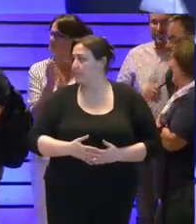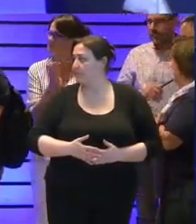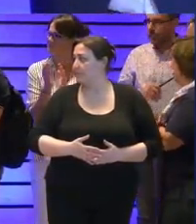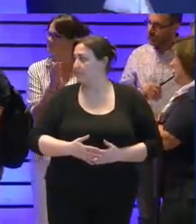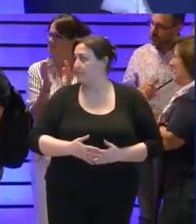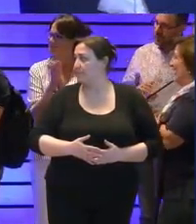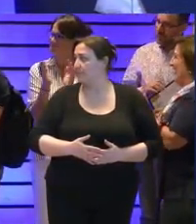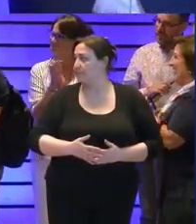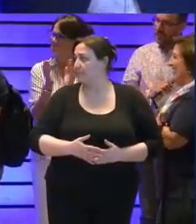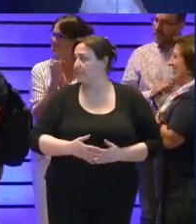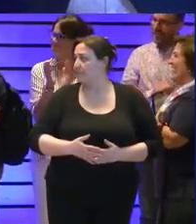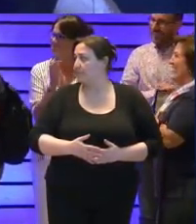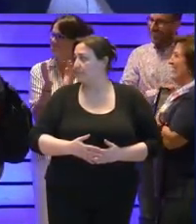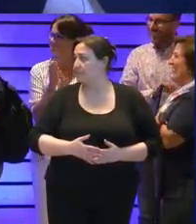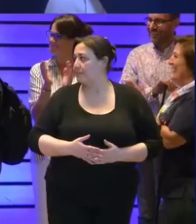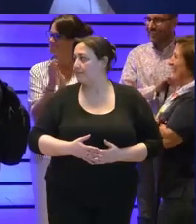Ahí.